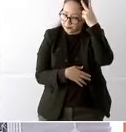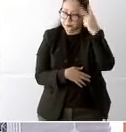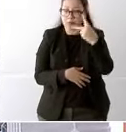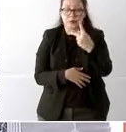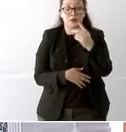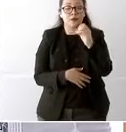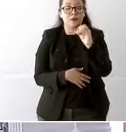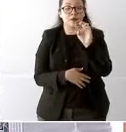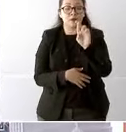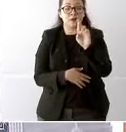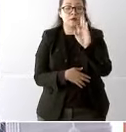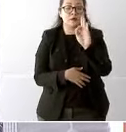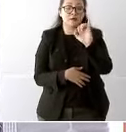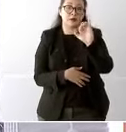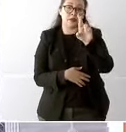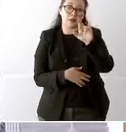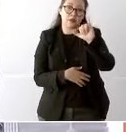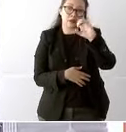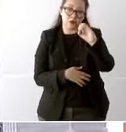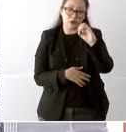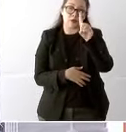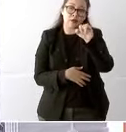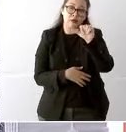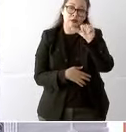porque él